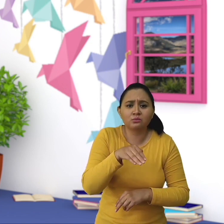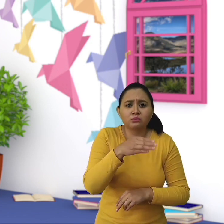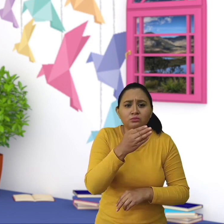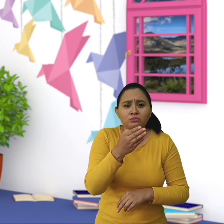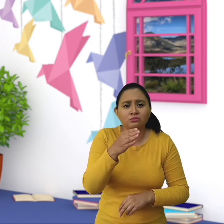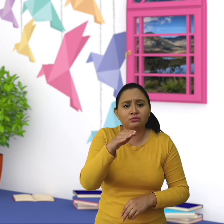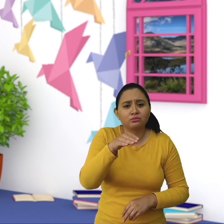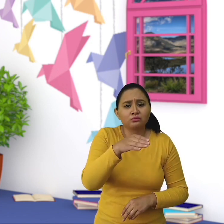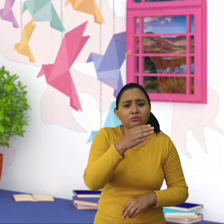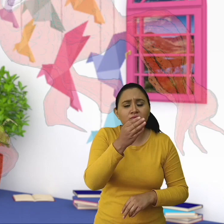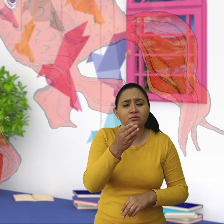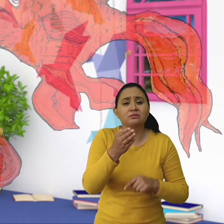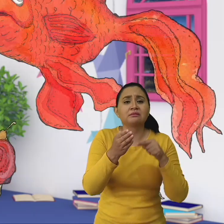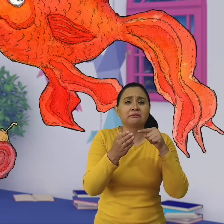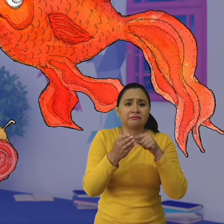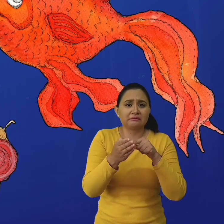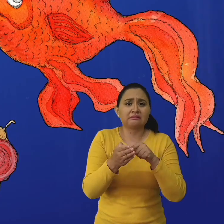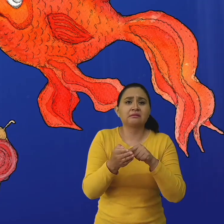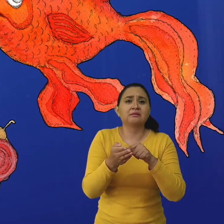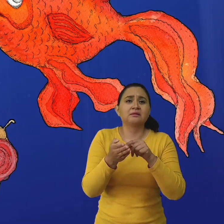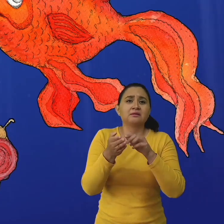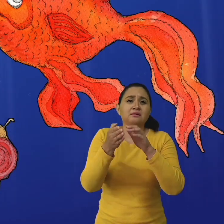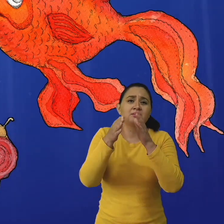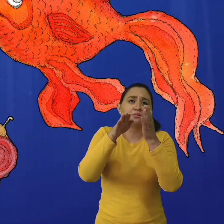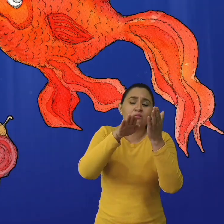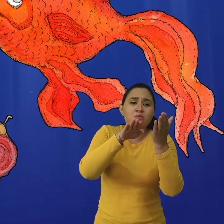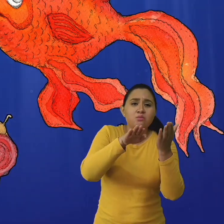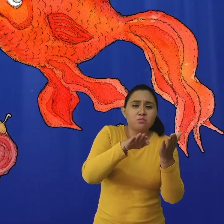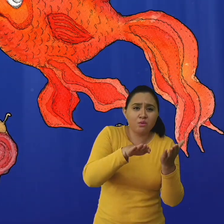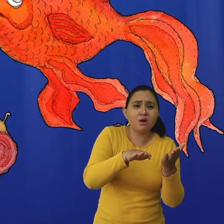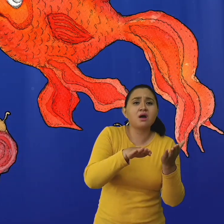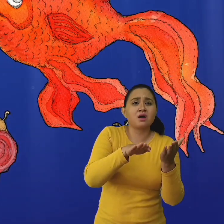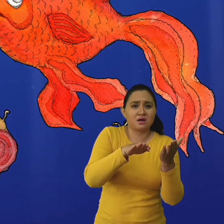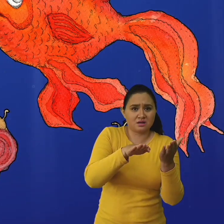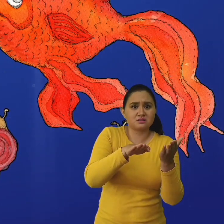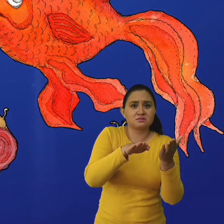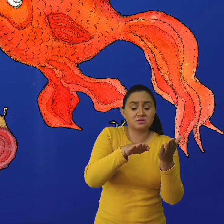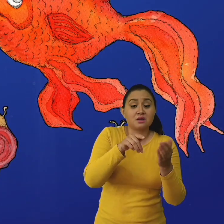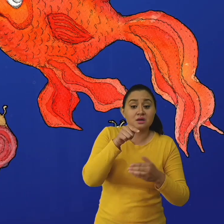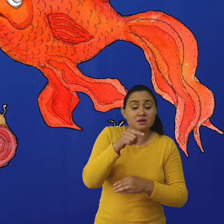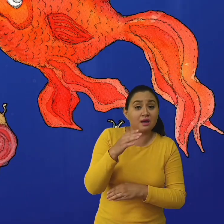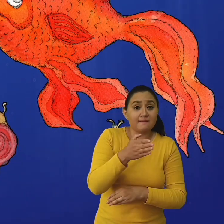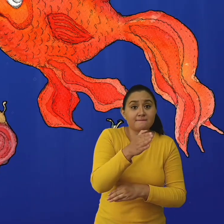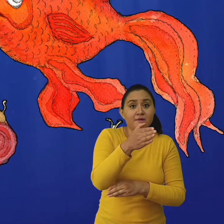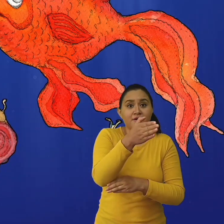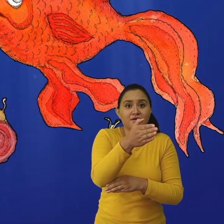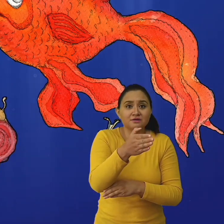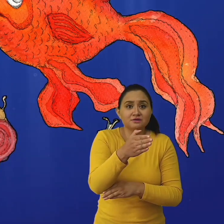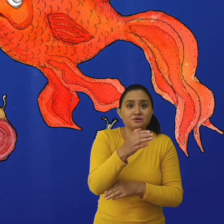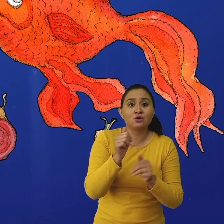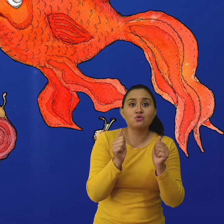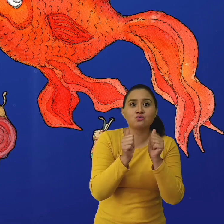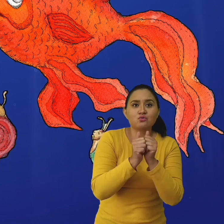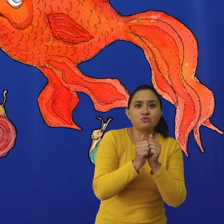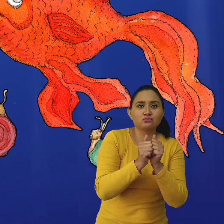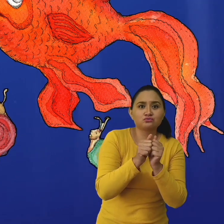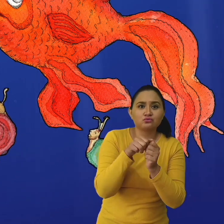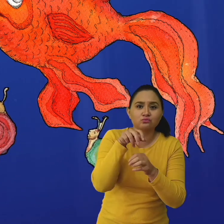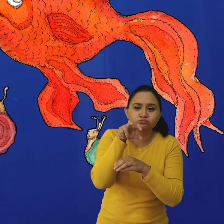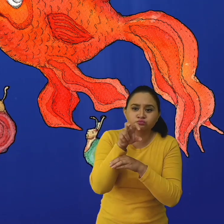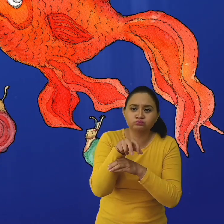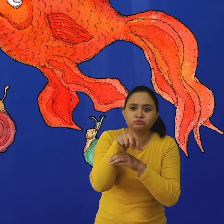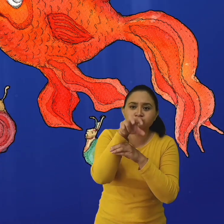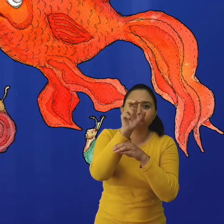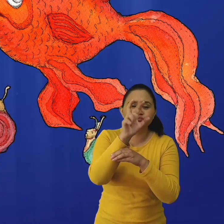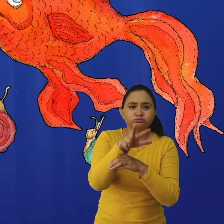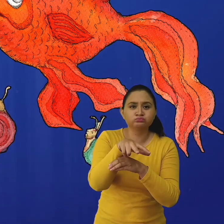agua. Dormía en el umbral de nuestros mundos y estaba rodeada de caracoles. Su ojo